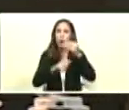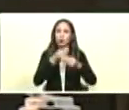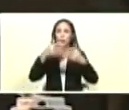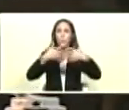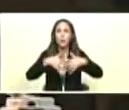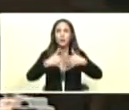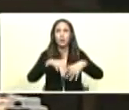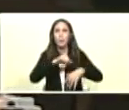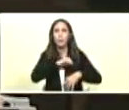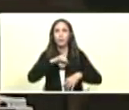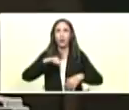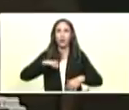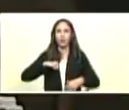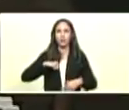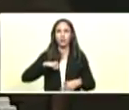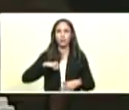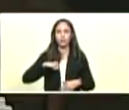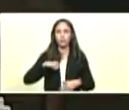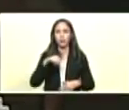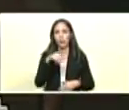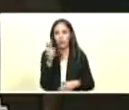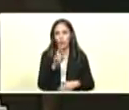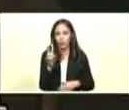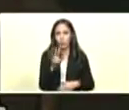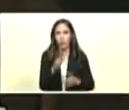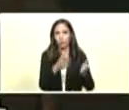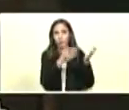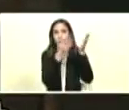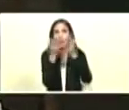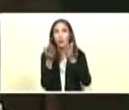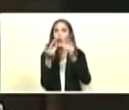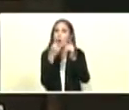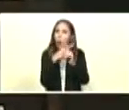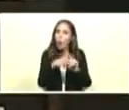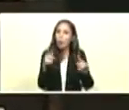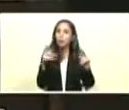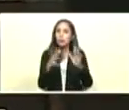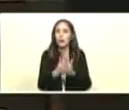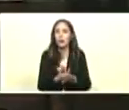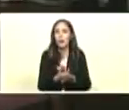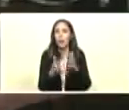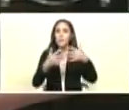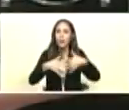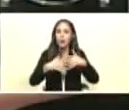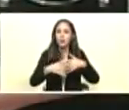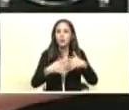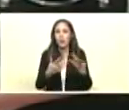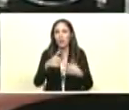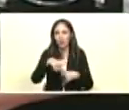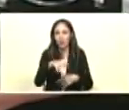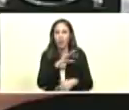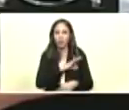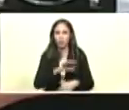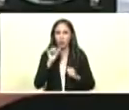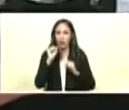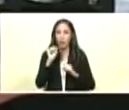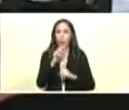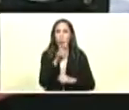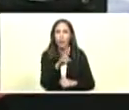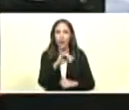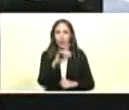Otras son hechas por una empresa pública socialista, la VIT. Y bueno, nosotros tenemos que